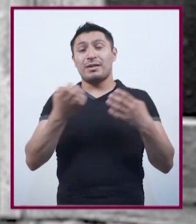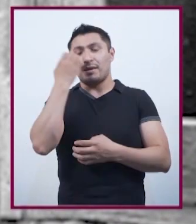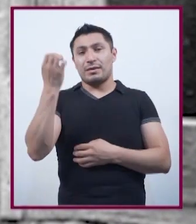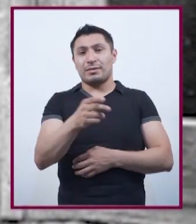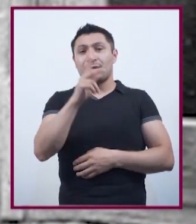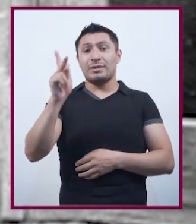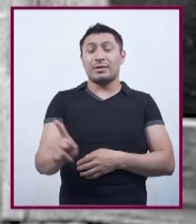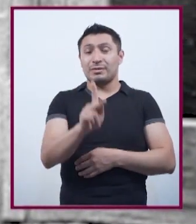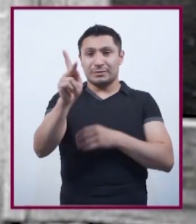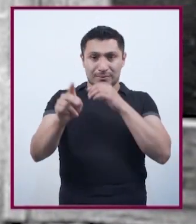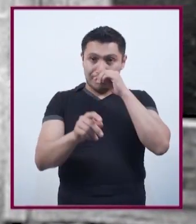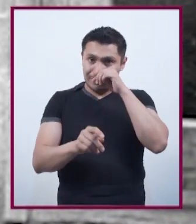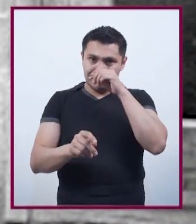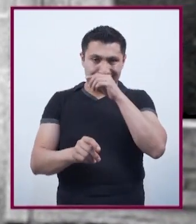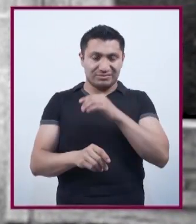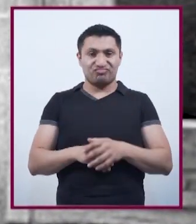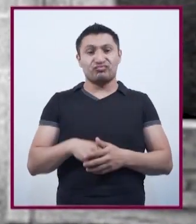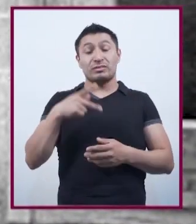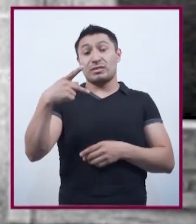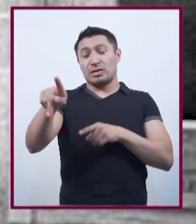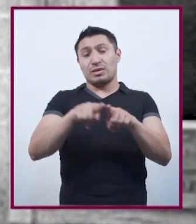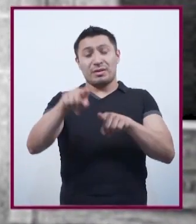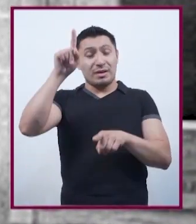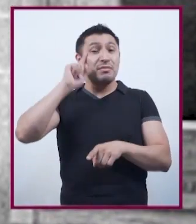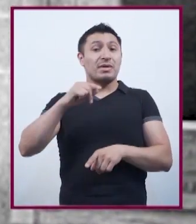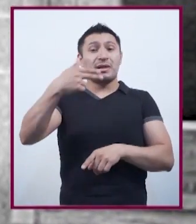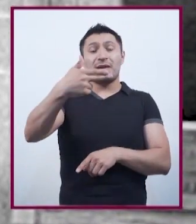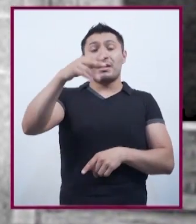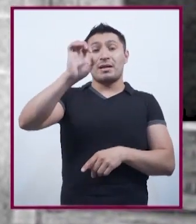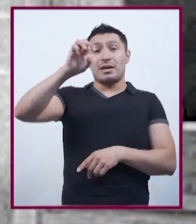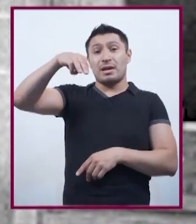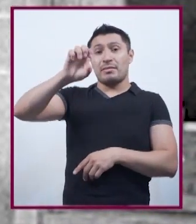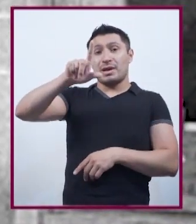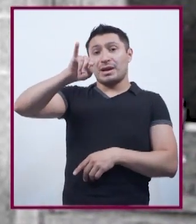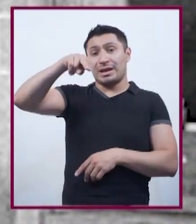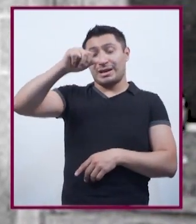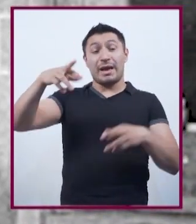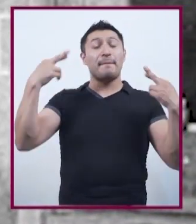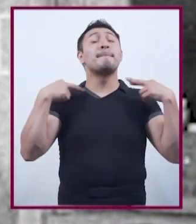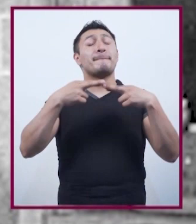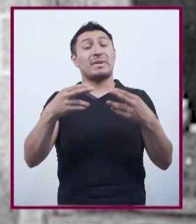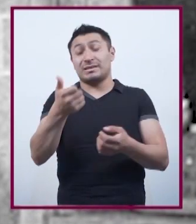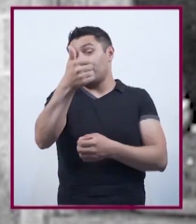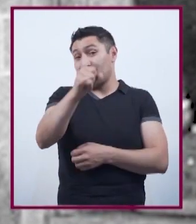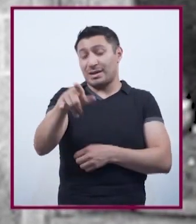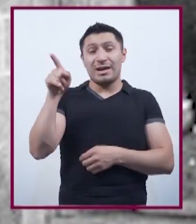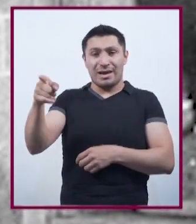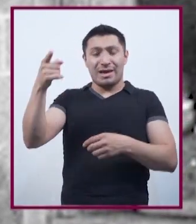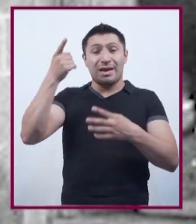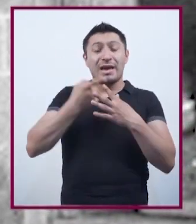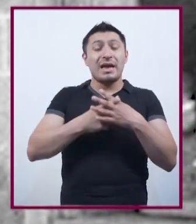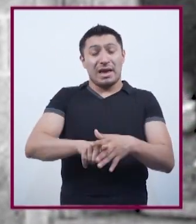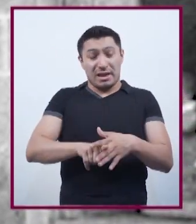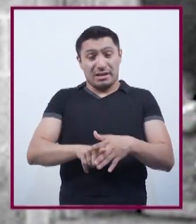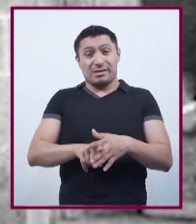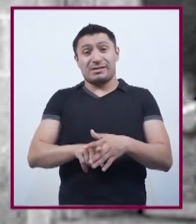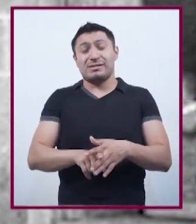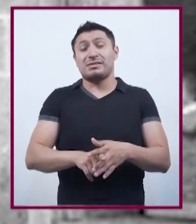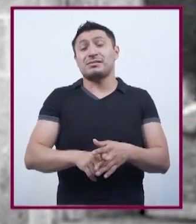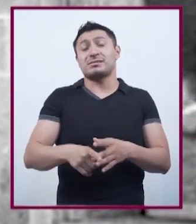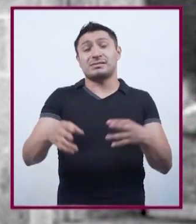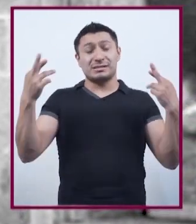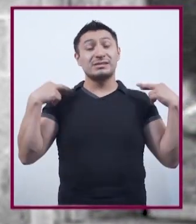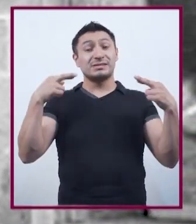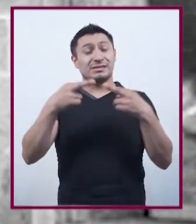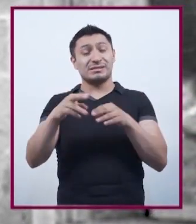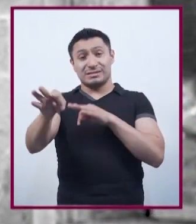una escuela rural del poblado de Monte Grande, donde su hermana Emelina era maestra. De esta forma, inicia su trayectoria en